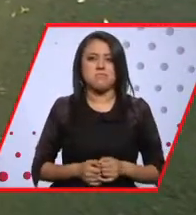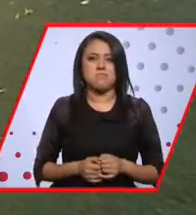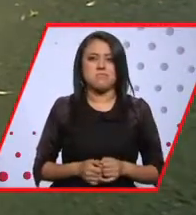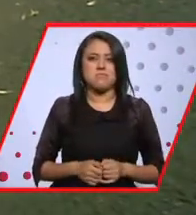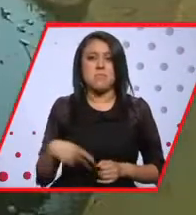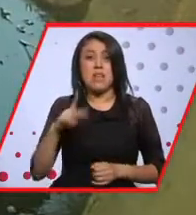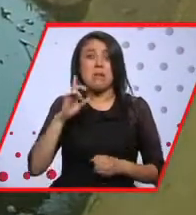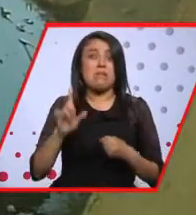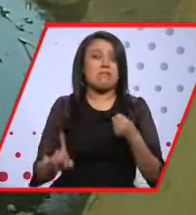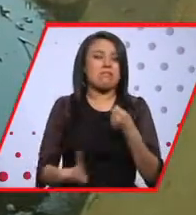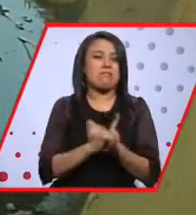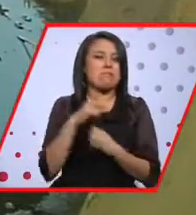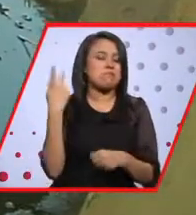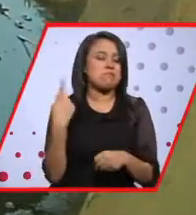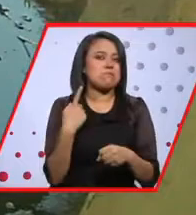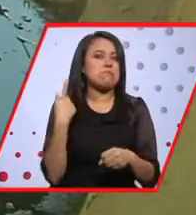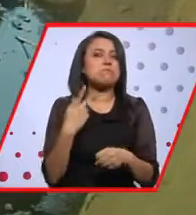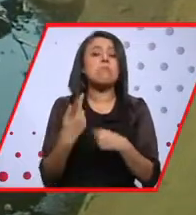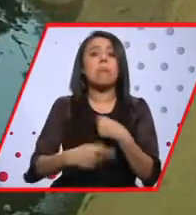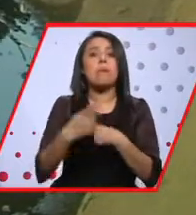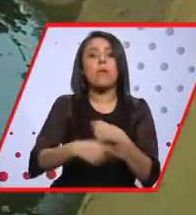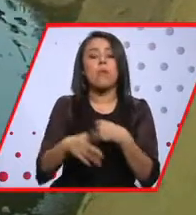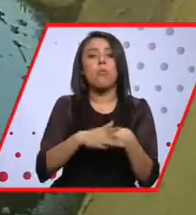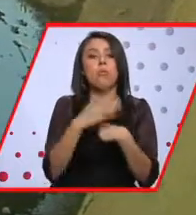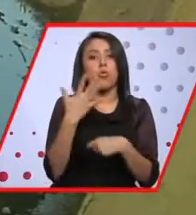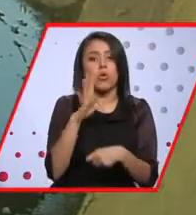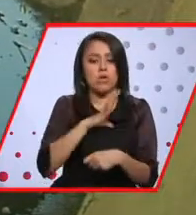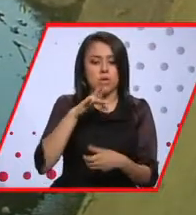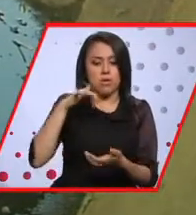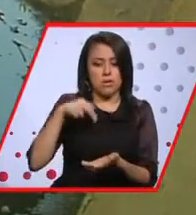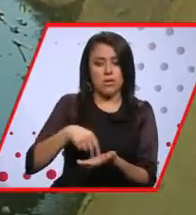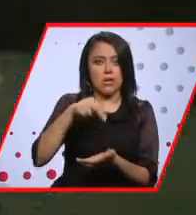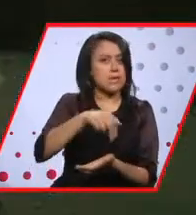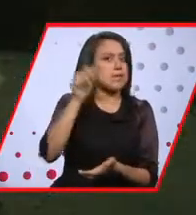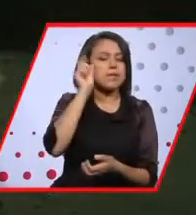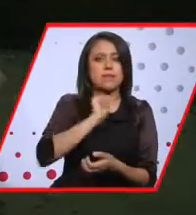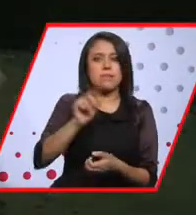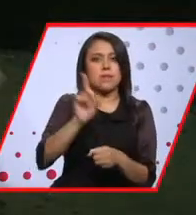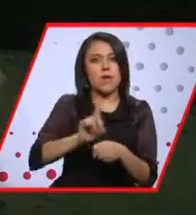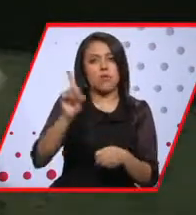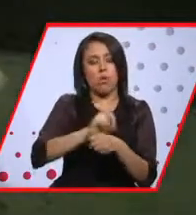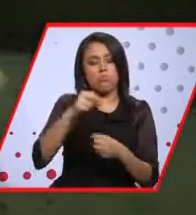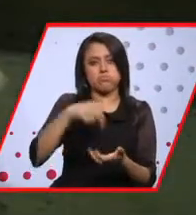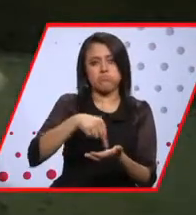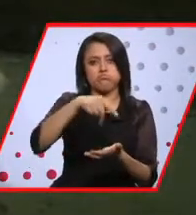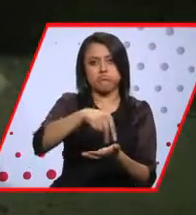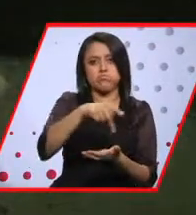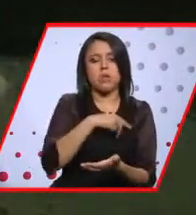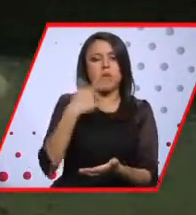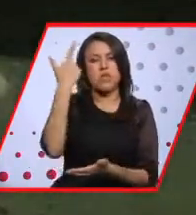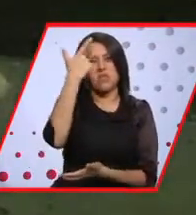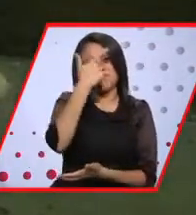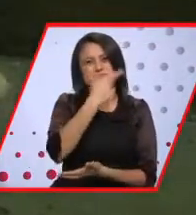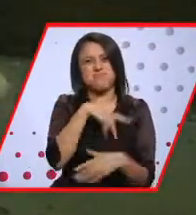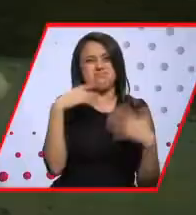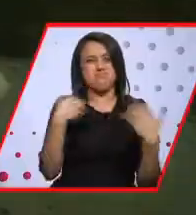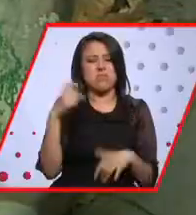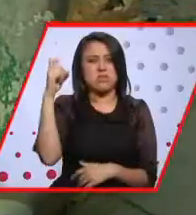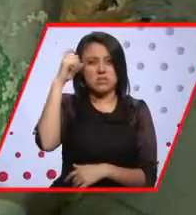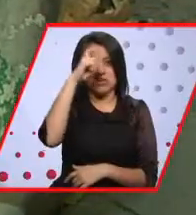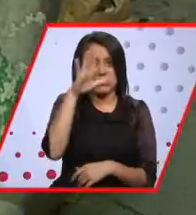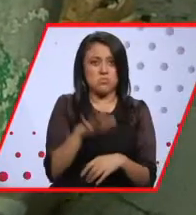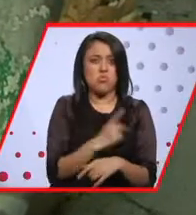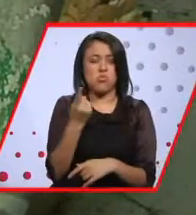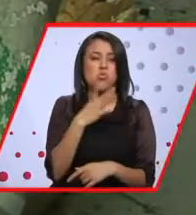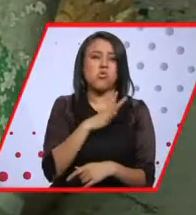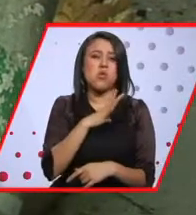el mayor peligro lo viven los peatones, que transitan por este lugar todos los días, y que por las noches se complica, ya que el